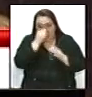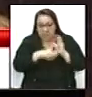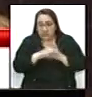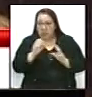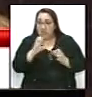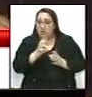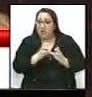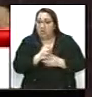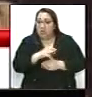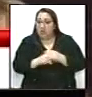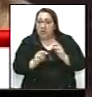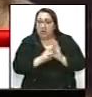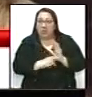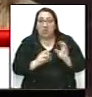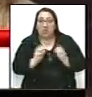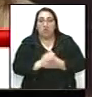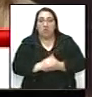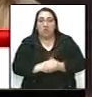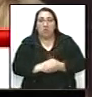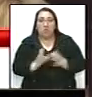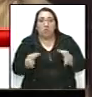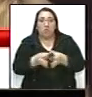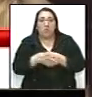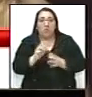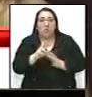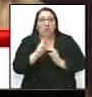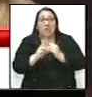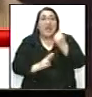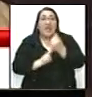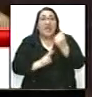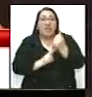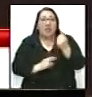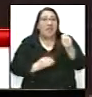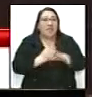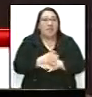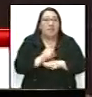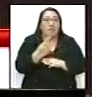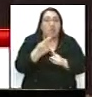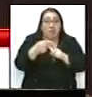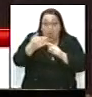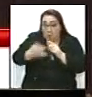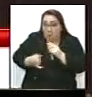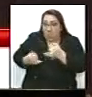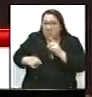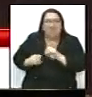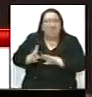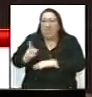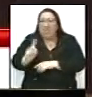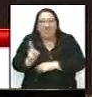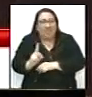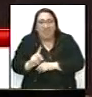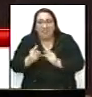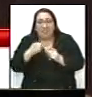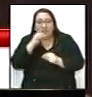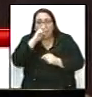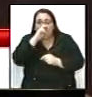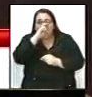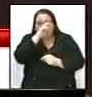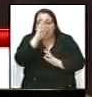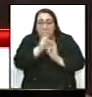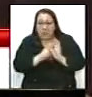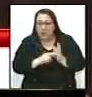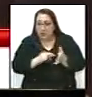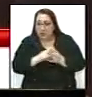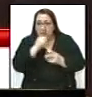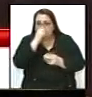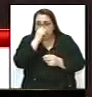consejo regional o a un cuerpo de regidores. Entran los primeros, pero los últimos nunca van a entrar. Y nosotros, los de las regiones pequeñas,